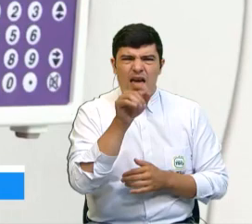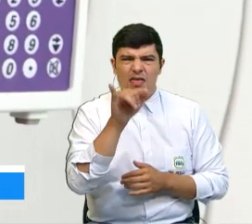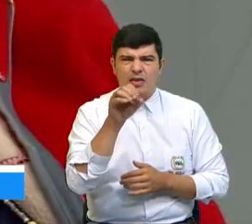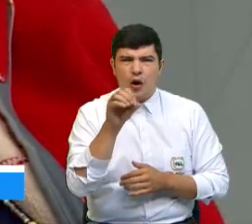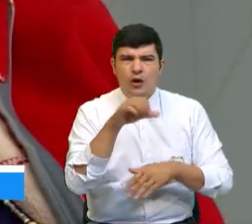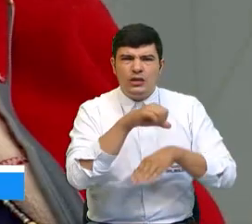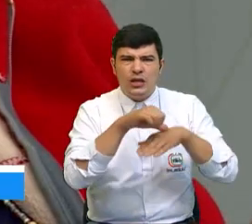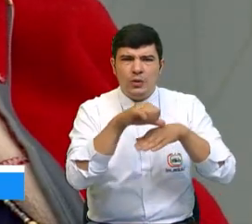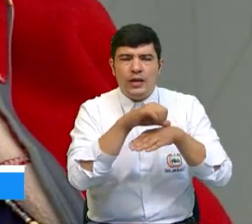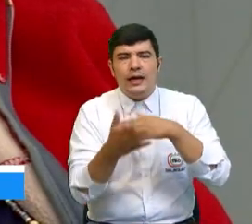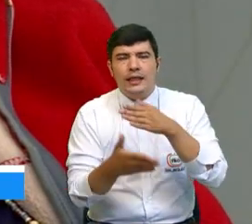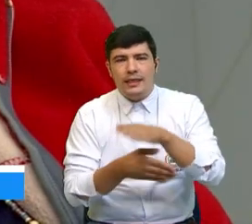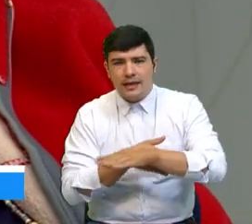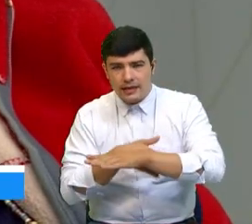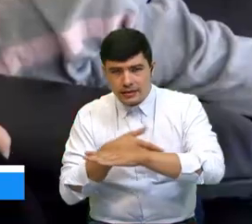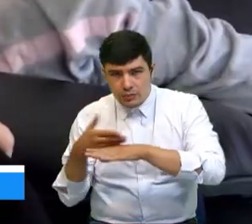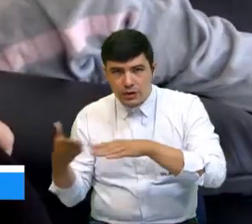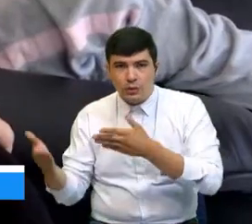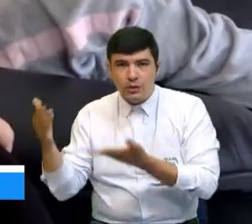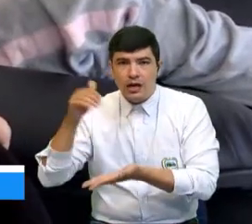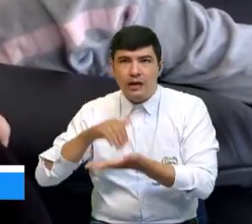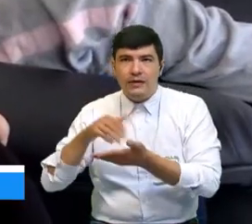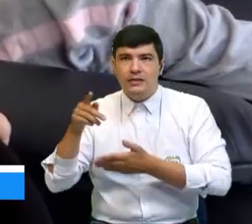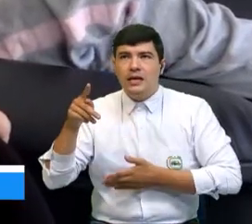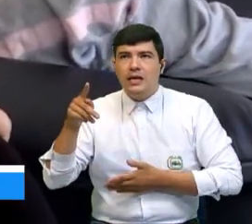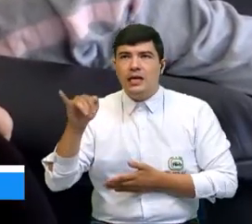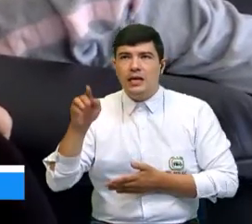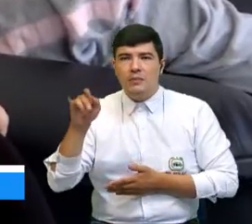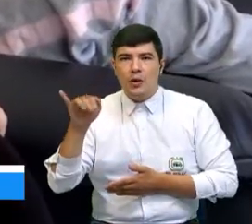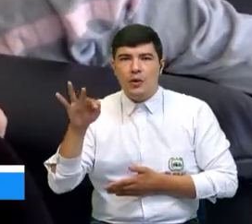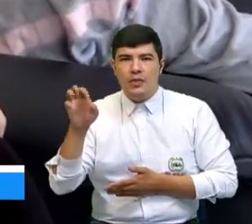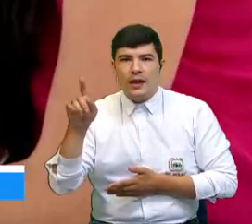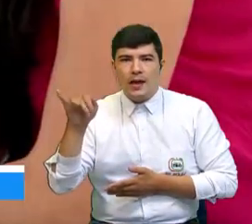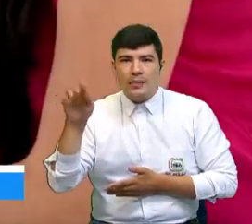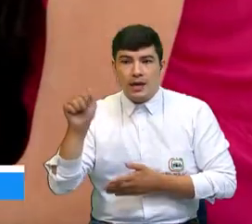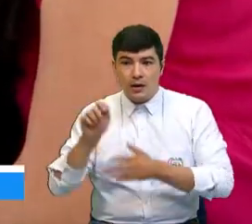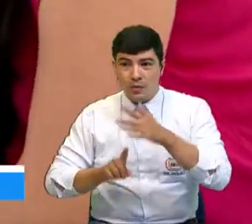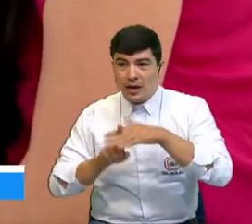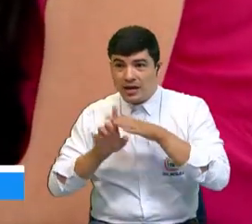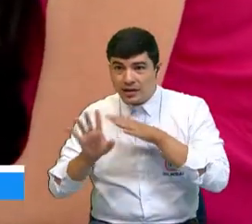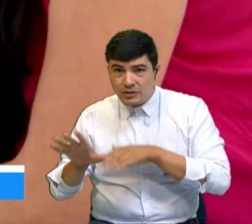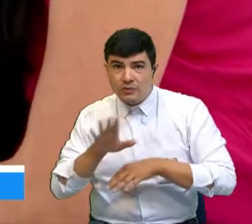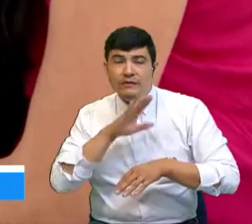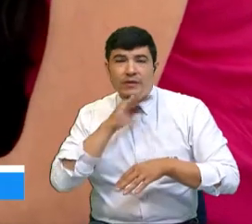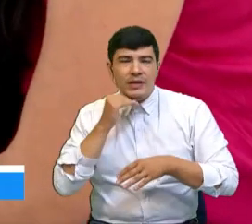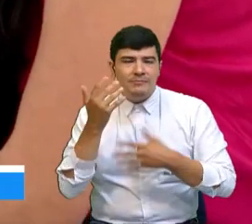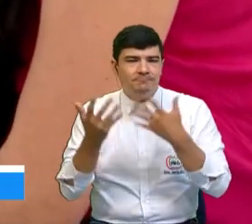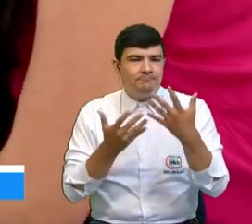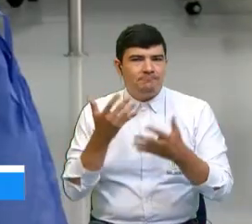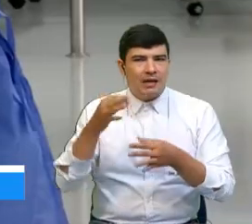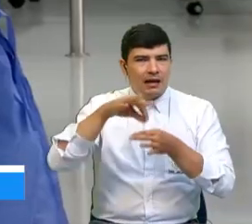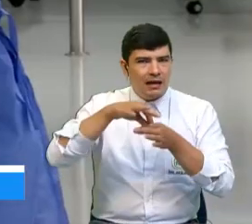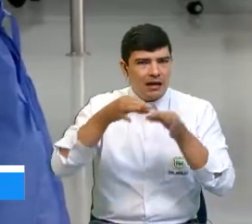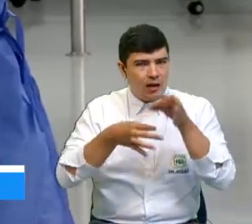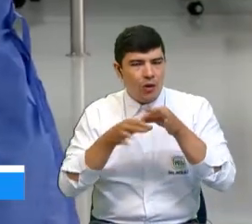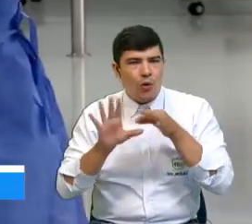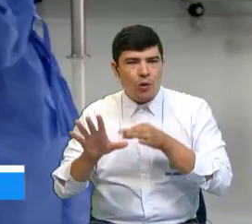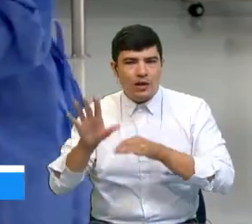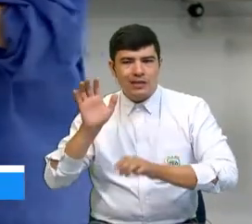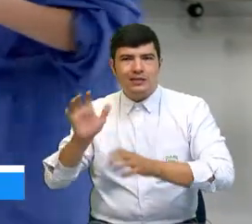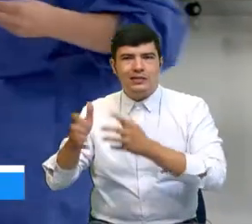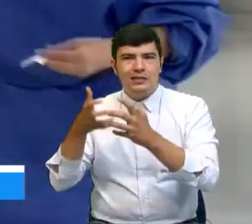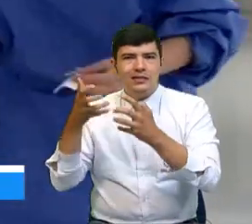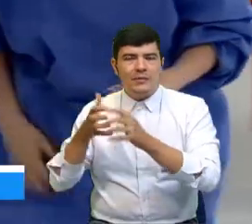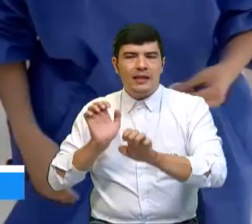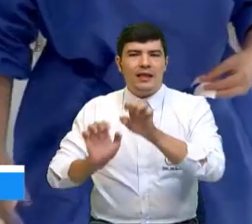retomó nuevamente la quimioterapia por lo del con el origen de esta enfermedad es variable pueden influir factores genéticos del sistema inmune